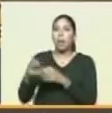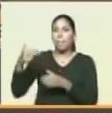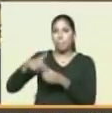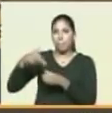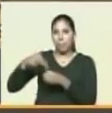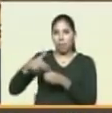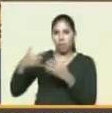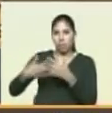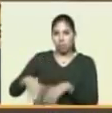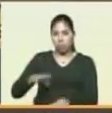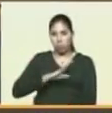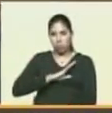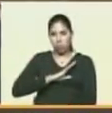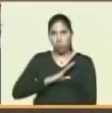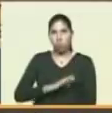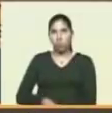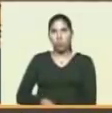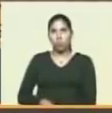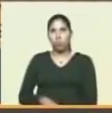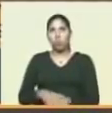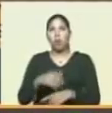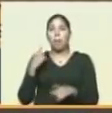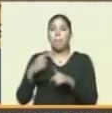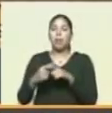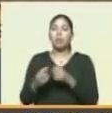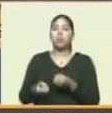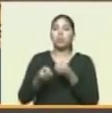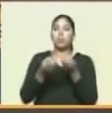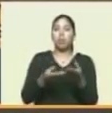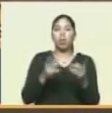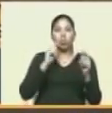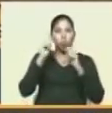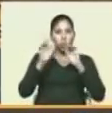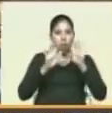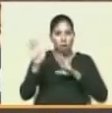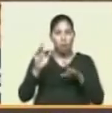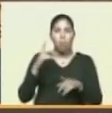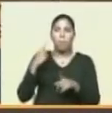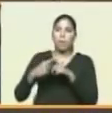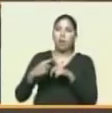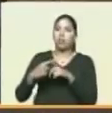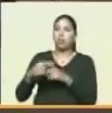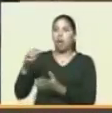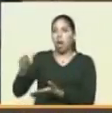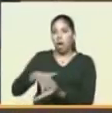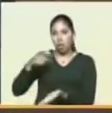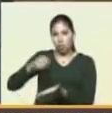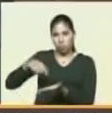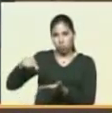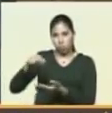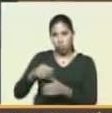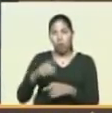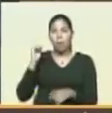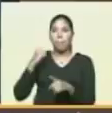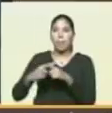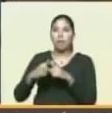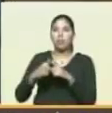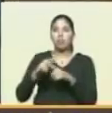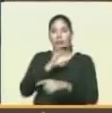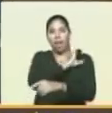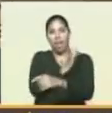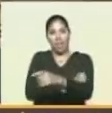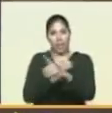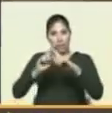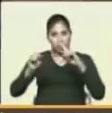carácter constitucional que se le dio a la agricultura y al turismo, y por supuesto al tema energético. Hay todo